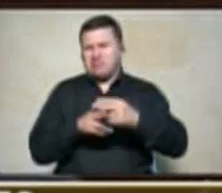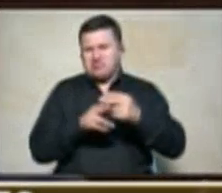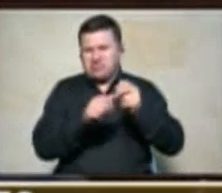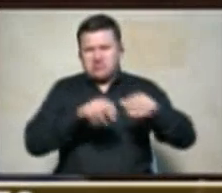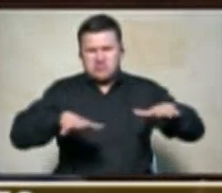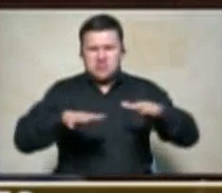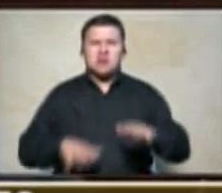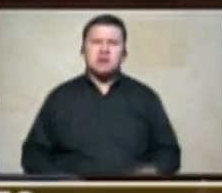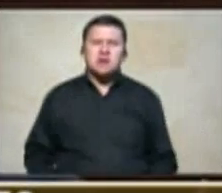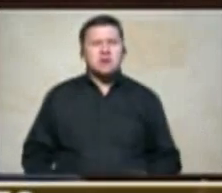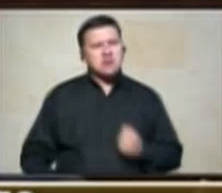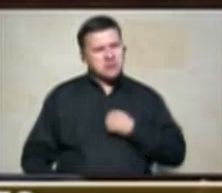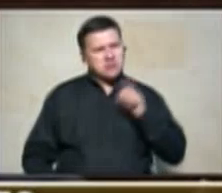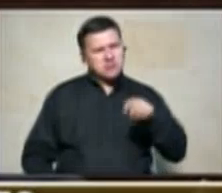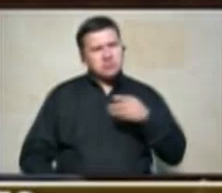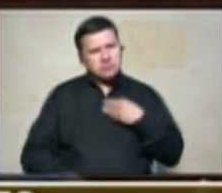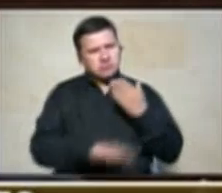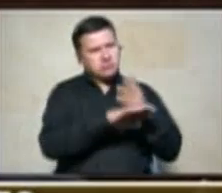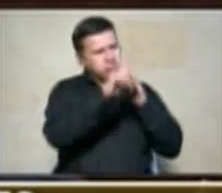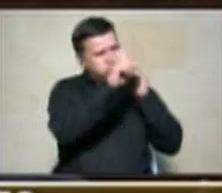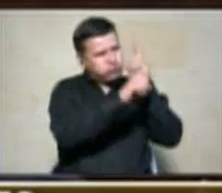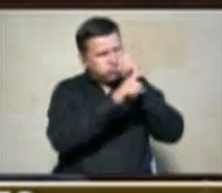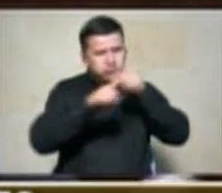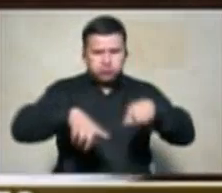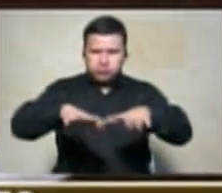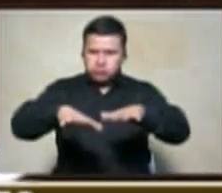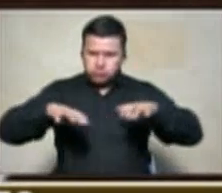muestre la verdad al país. Muchas gracias.